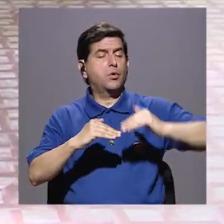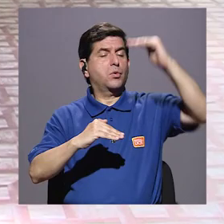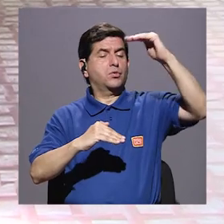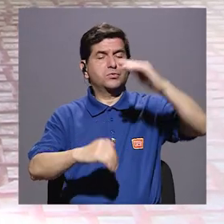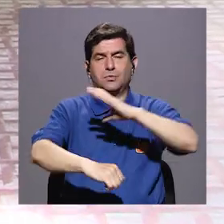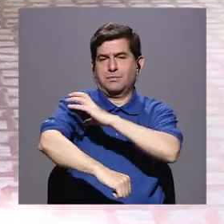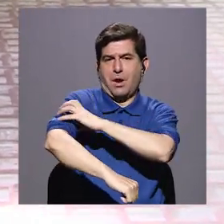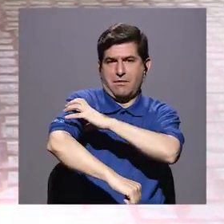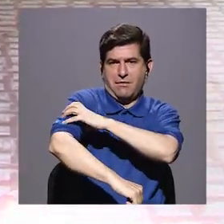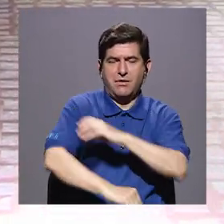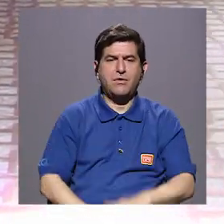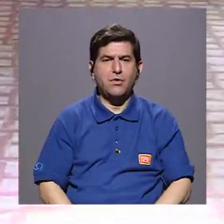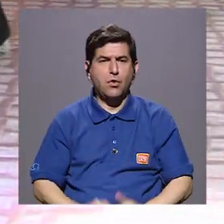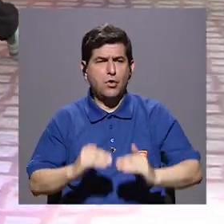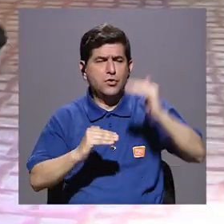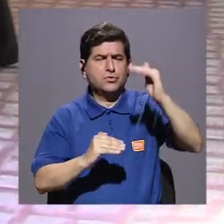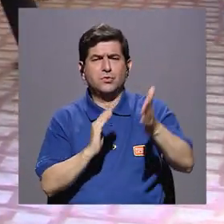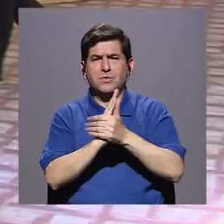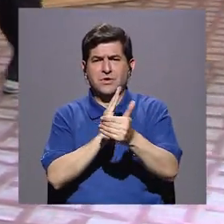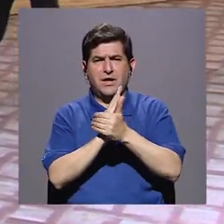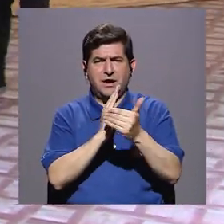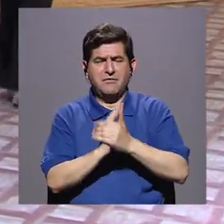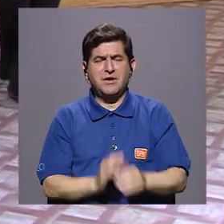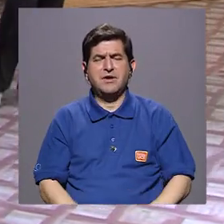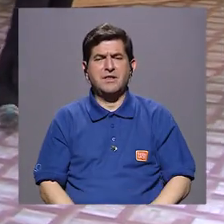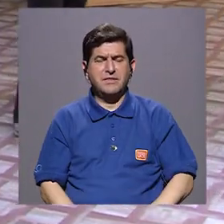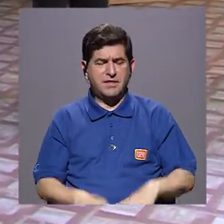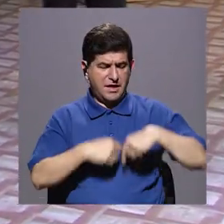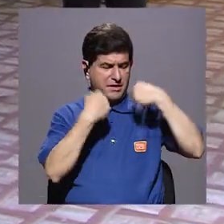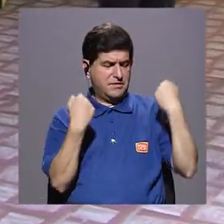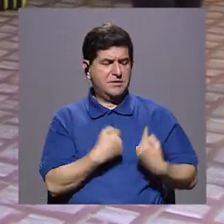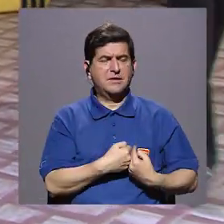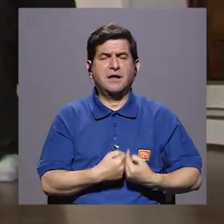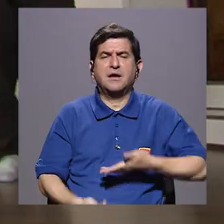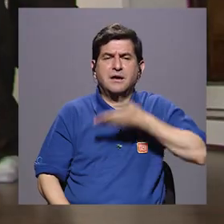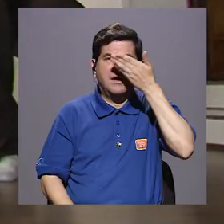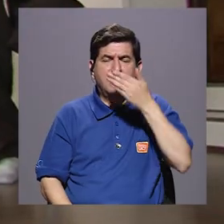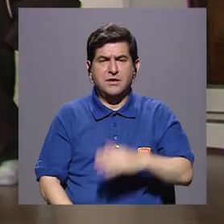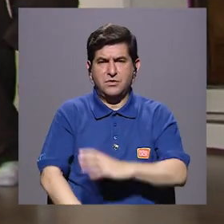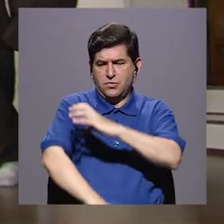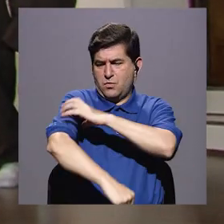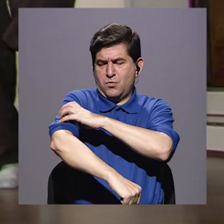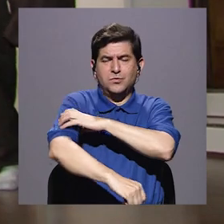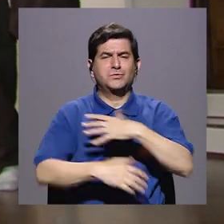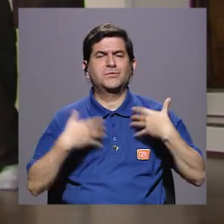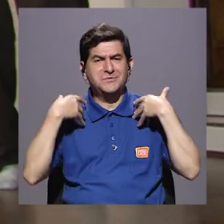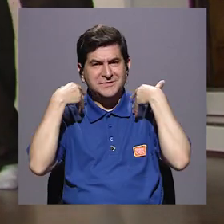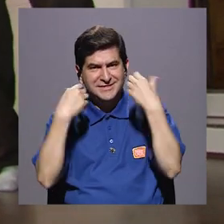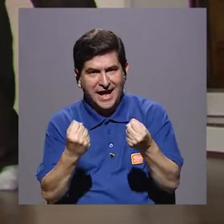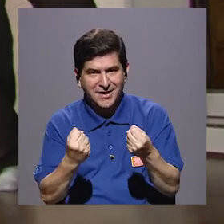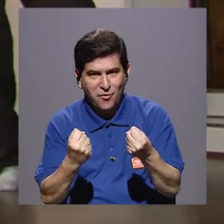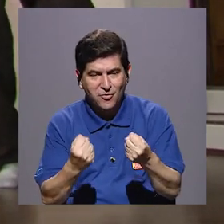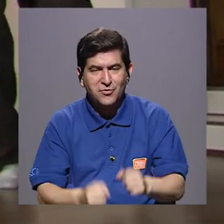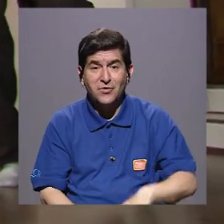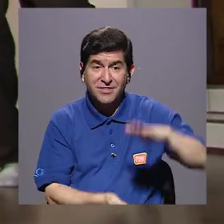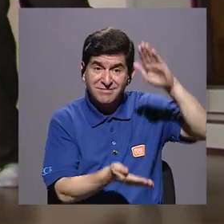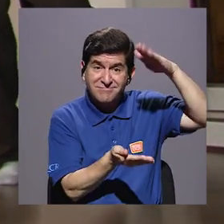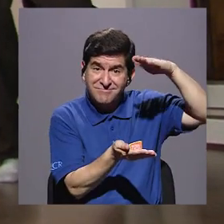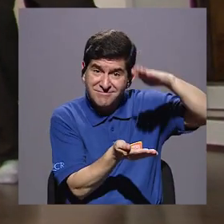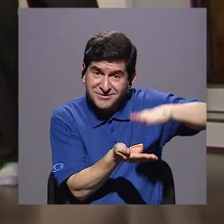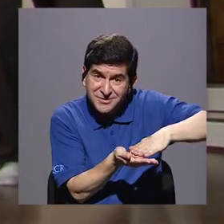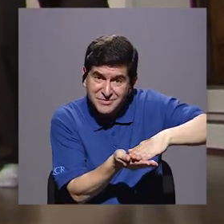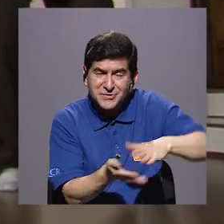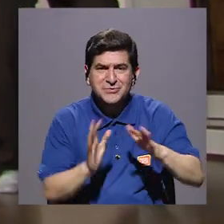máxima masa muscular, nuestra mayor capacidad cardiopulmonar, para que tengamos un músculo bien sano. Y cuando la